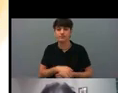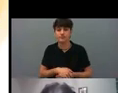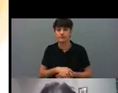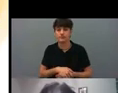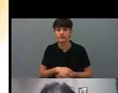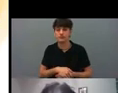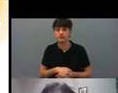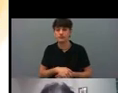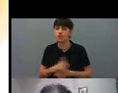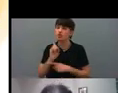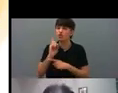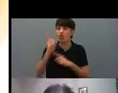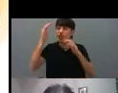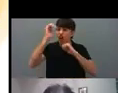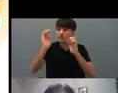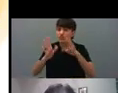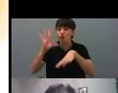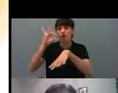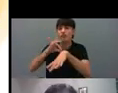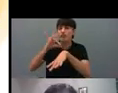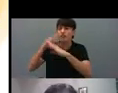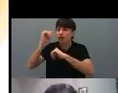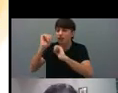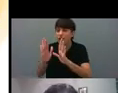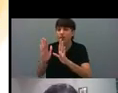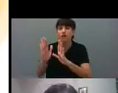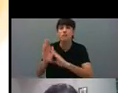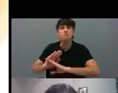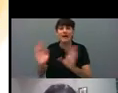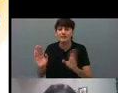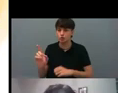solo atención clínica cuando esta es necesaria.